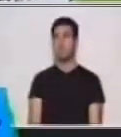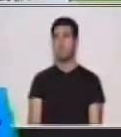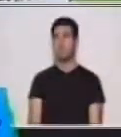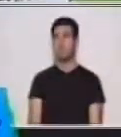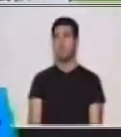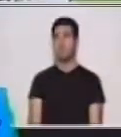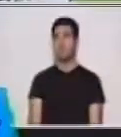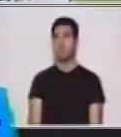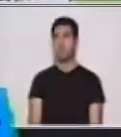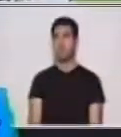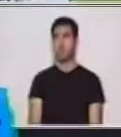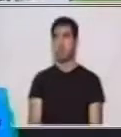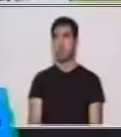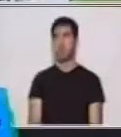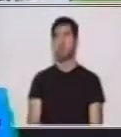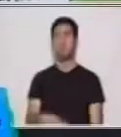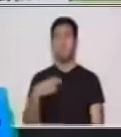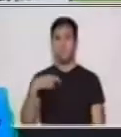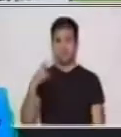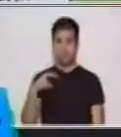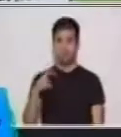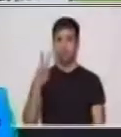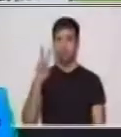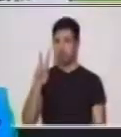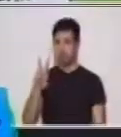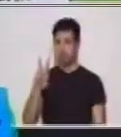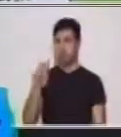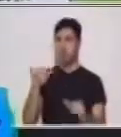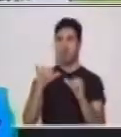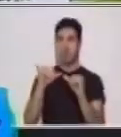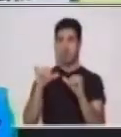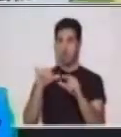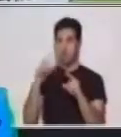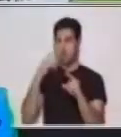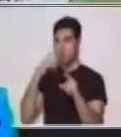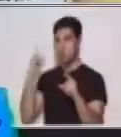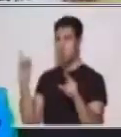2 que sean del mismo tamaño, que van a ser